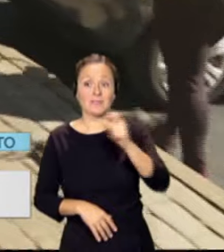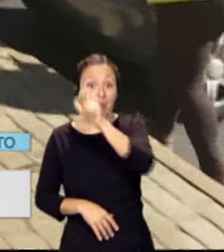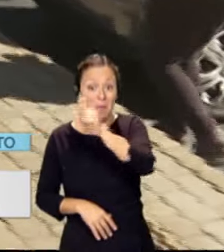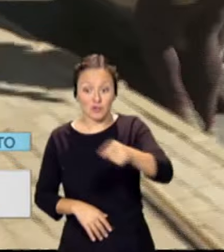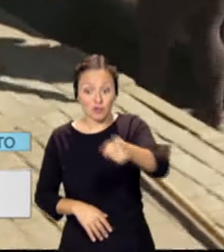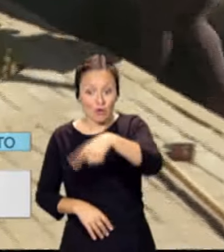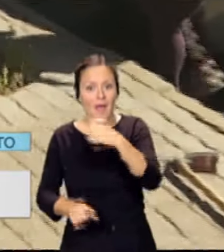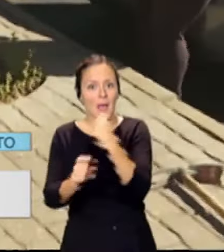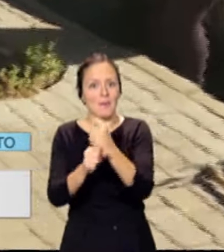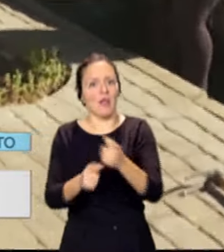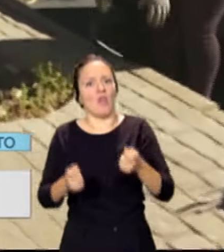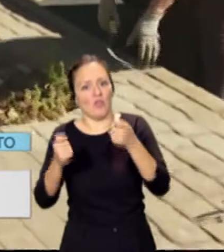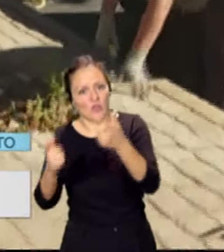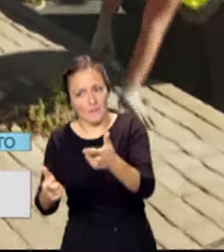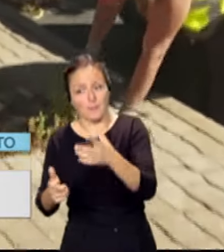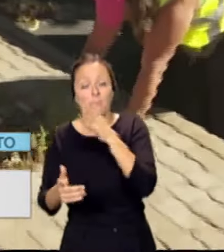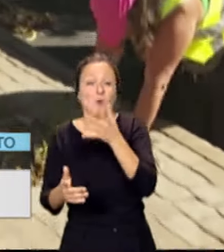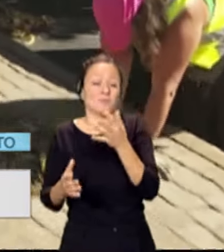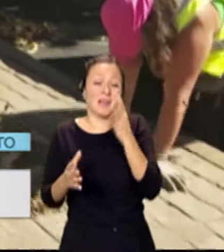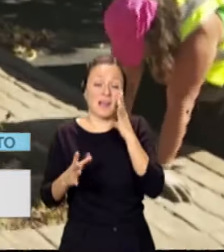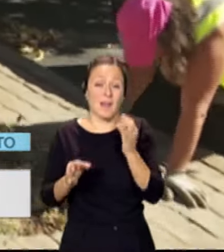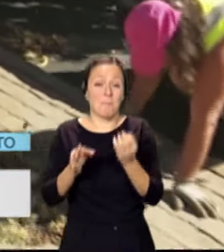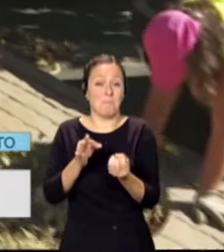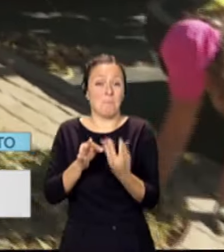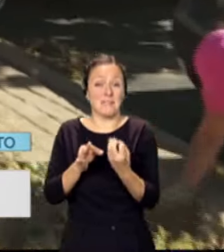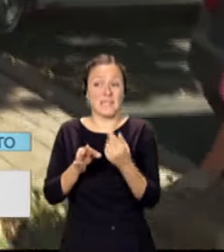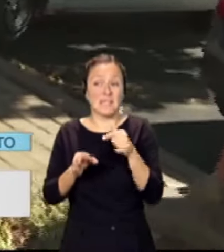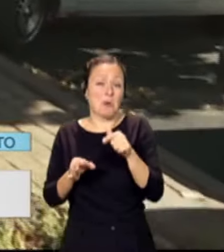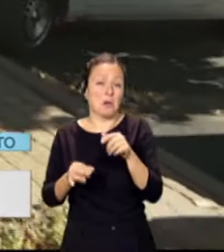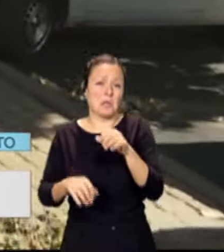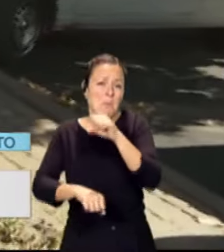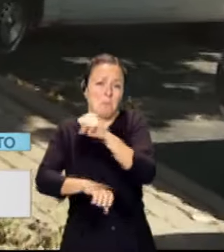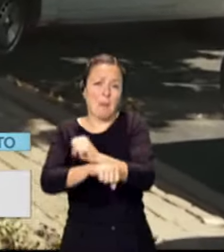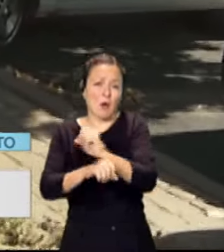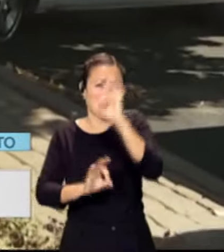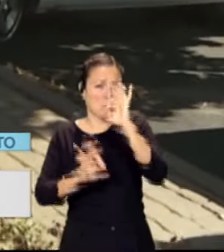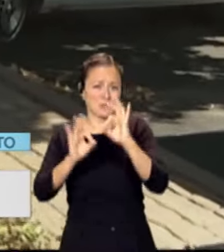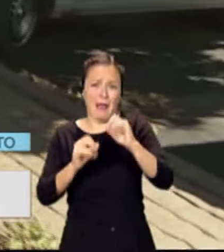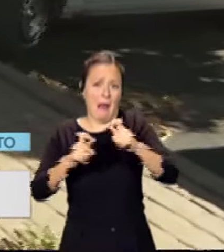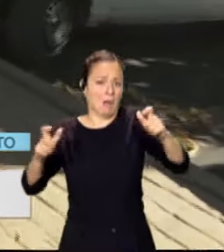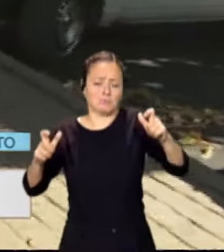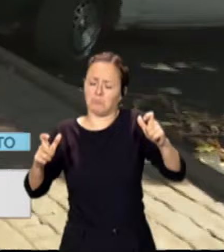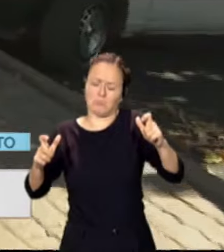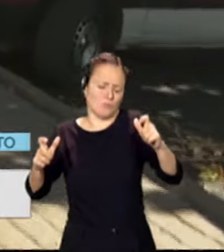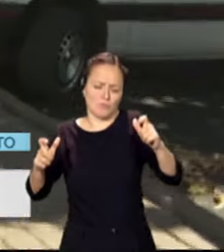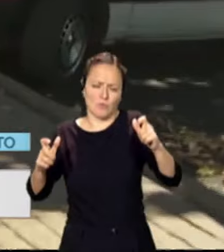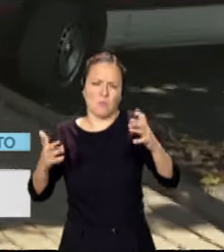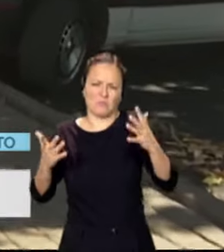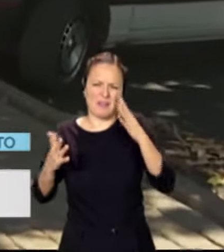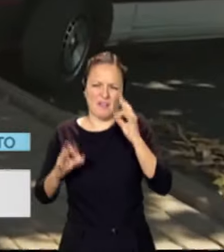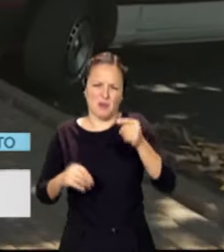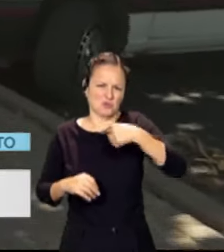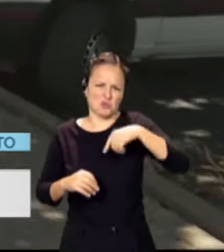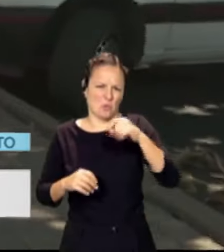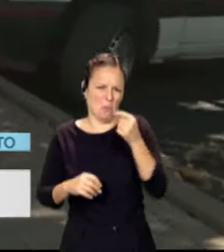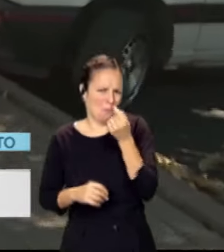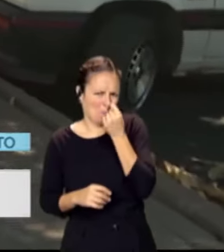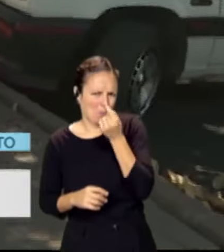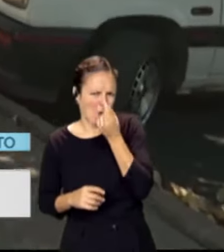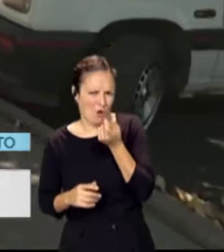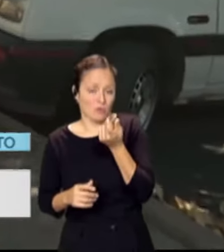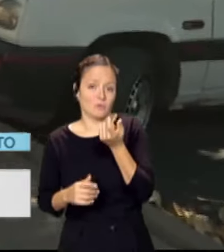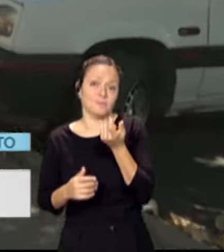personas no porque por suerte valcequillo no es un municipio que tenga mucho paro eh tenemos bastante poquito no a razón de lo que